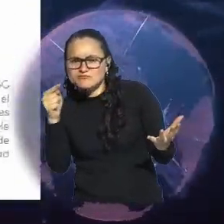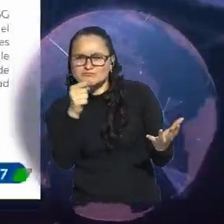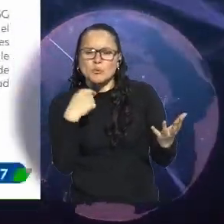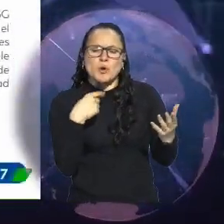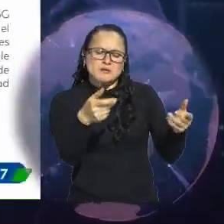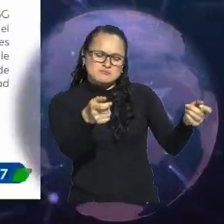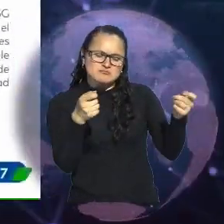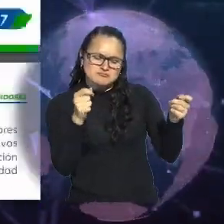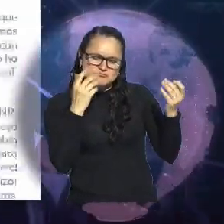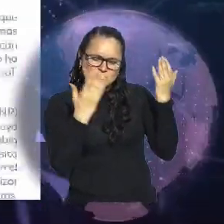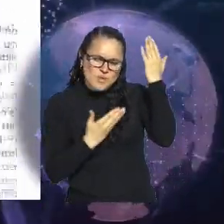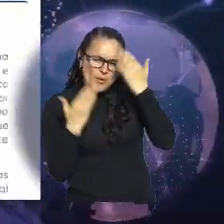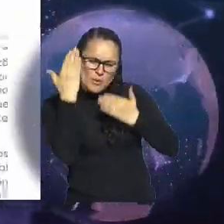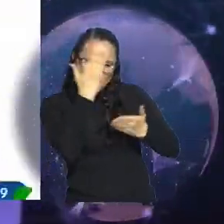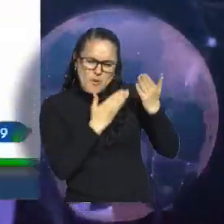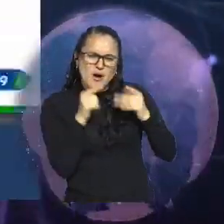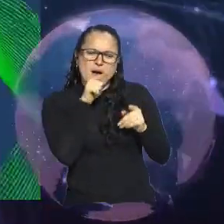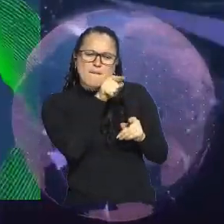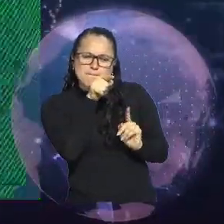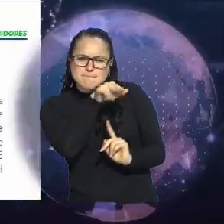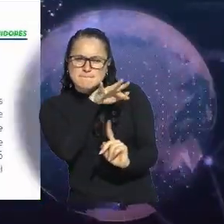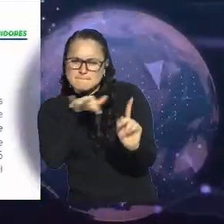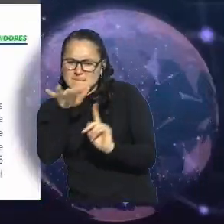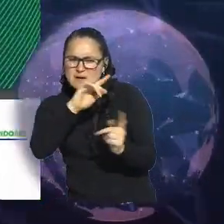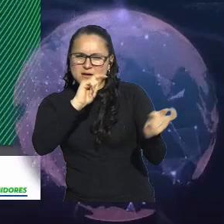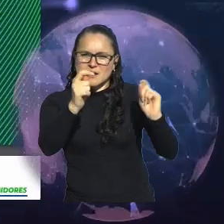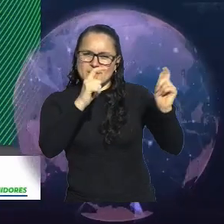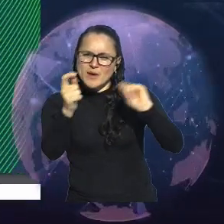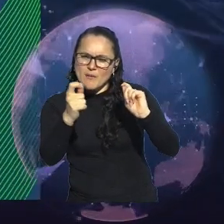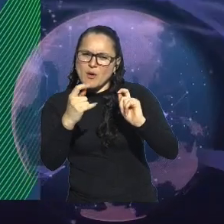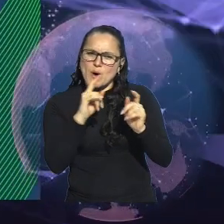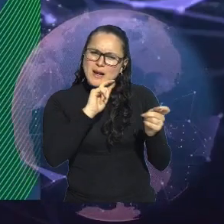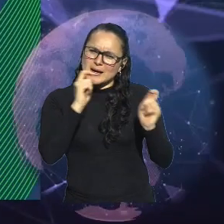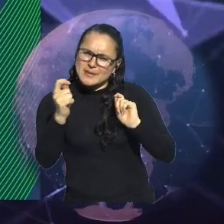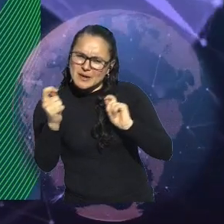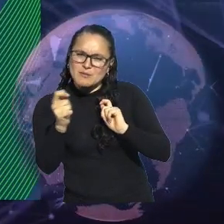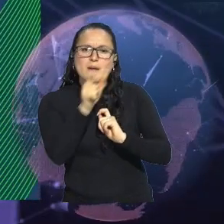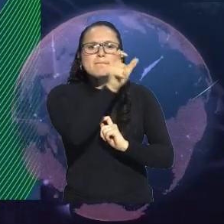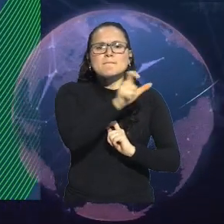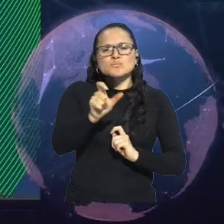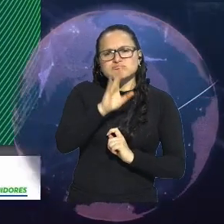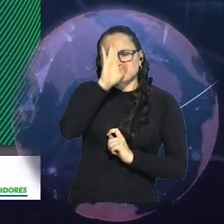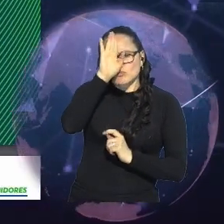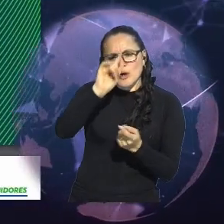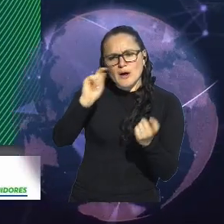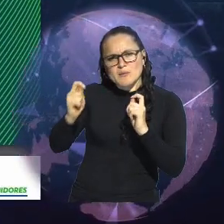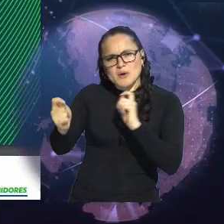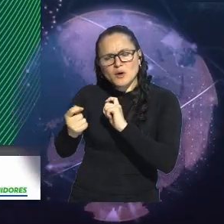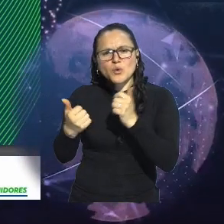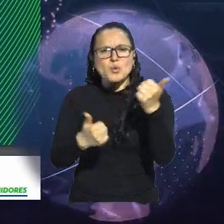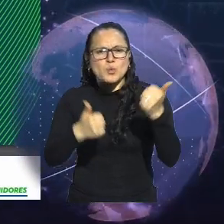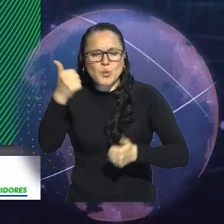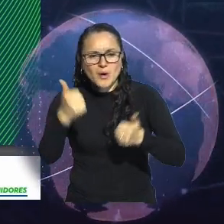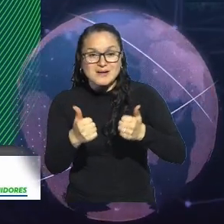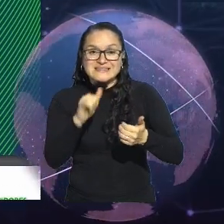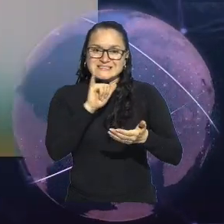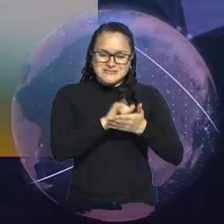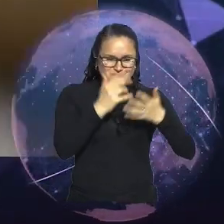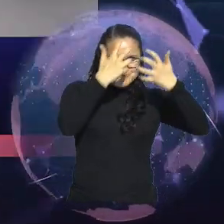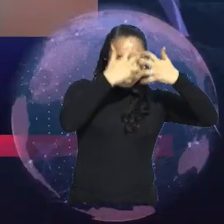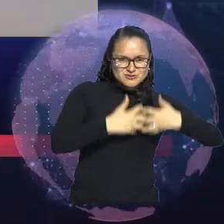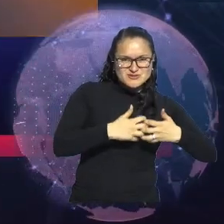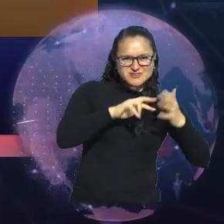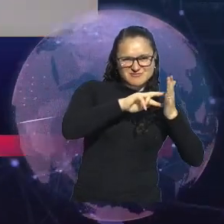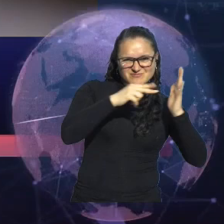entornos cambiantes las tendencias y los nuevos hábitos de los consumidores a los que se enfrenta la industria tic y